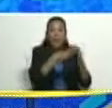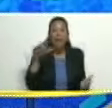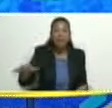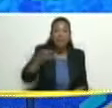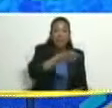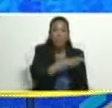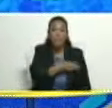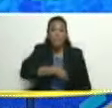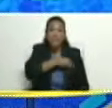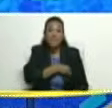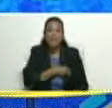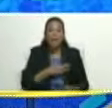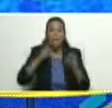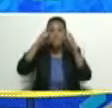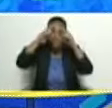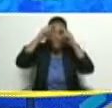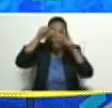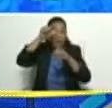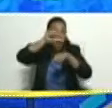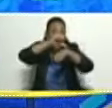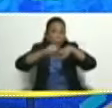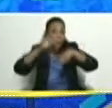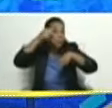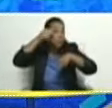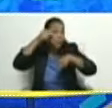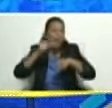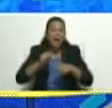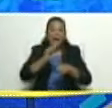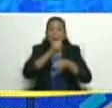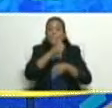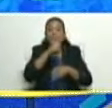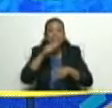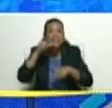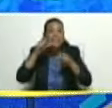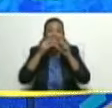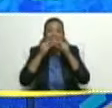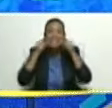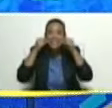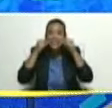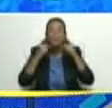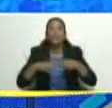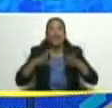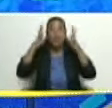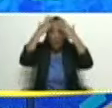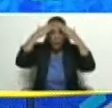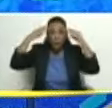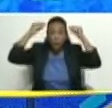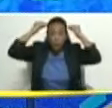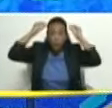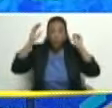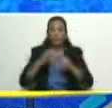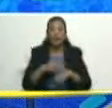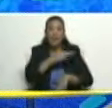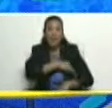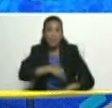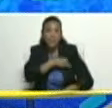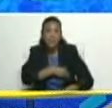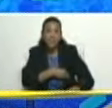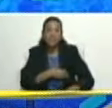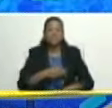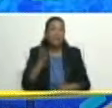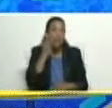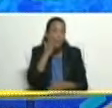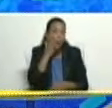la misión Milagro, la misión Sonrisa, la misión José Gregorio Hernández, la misión